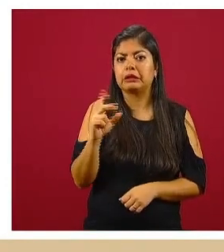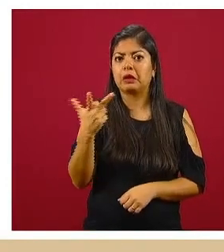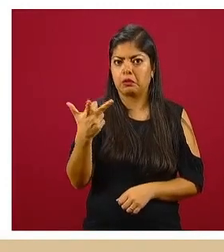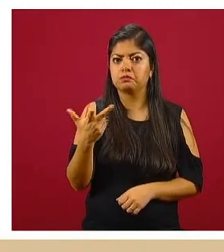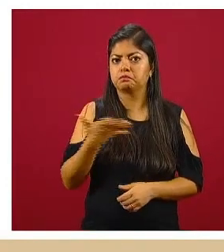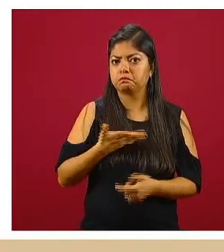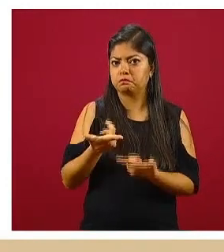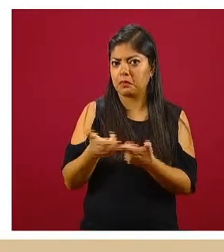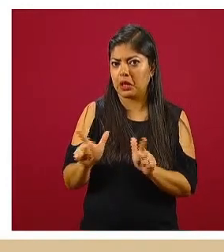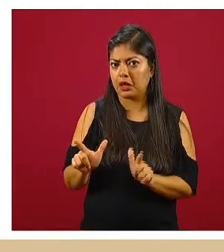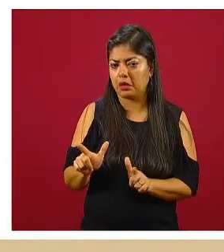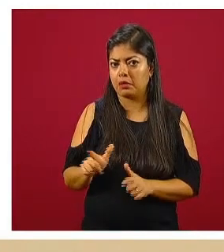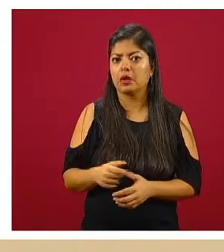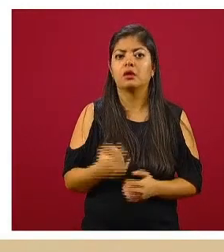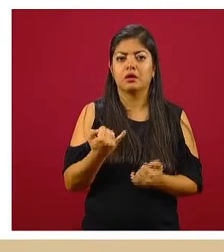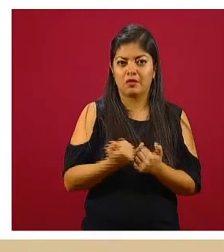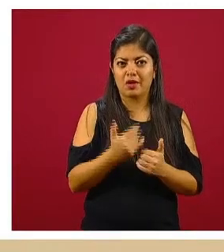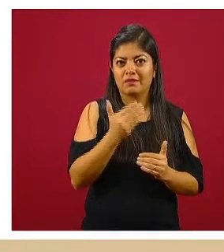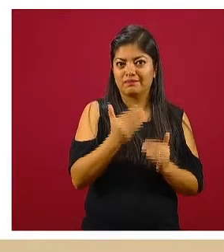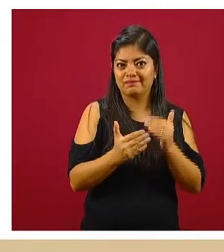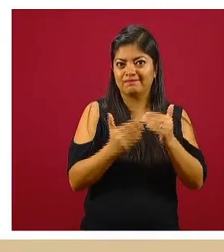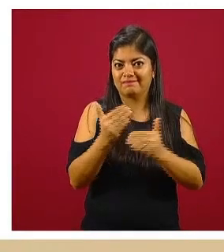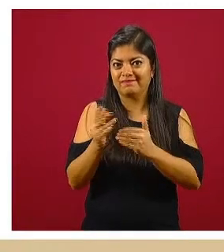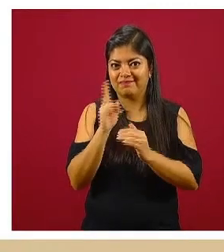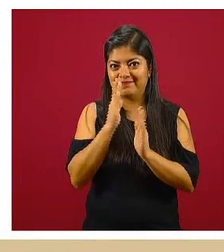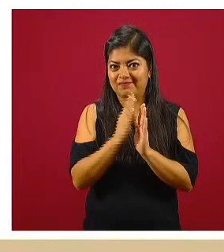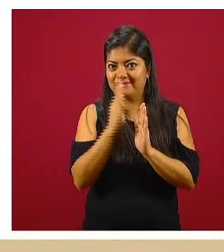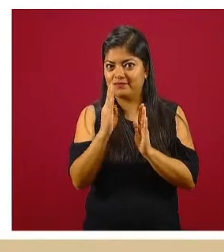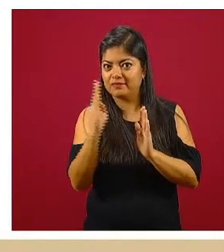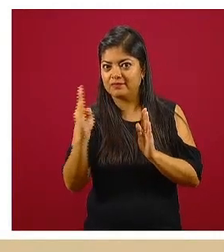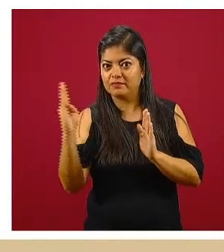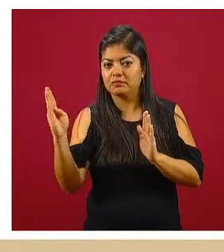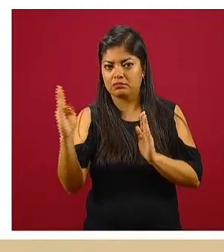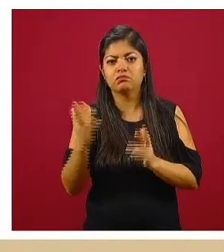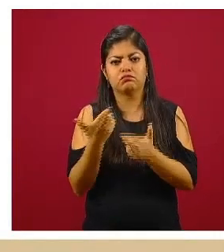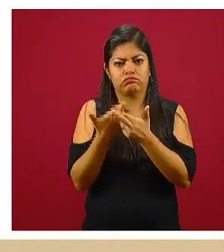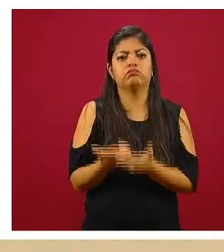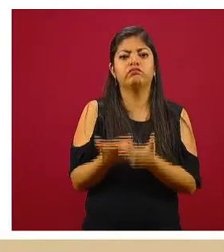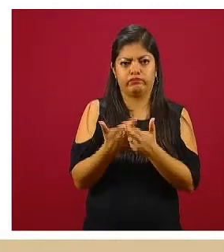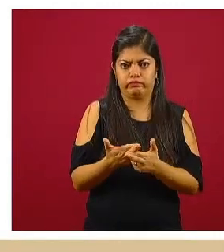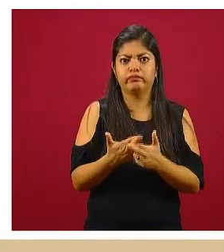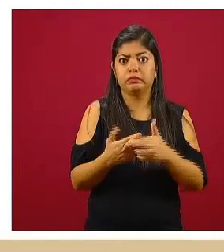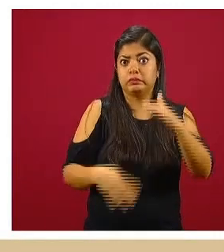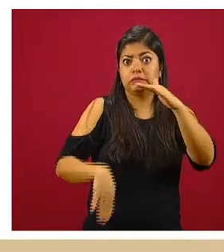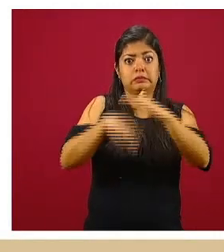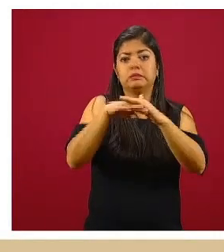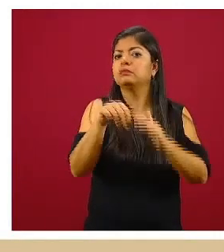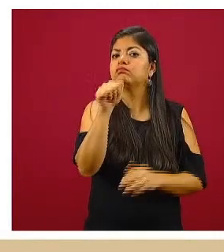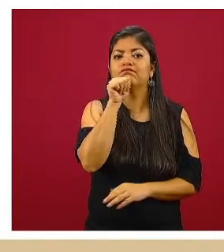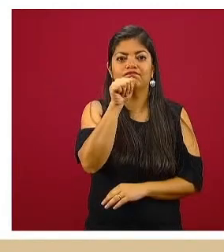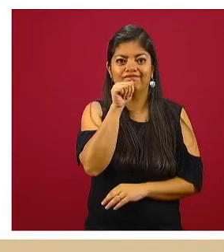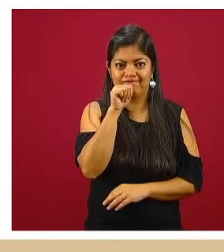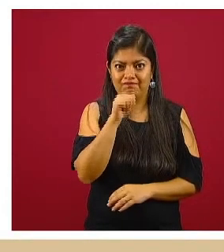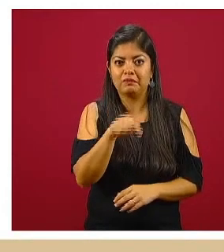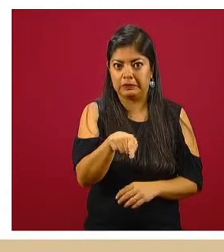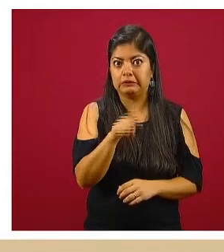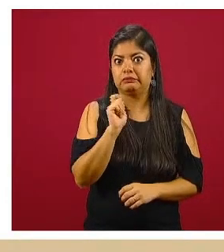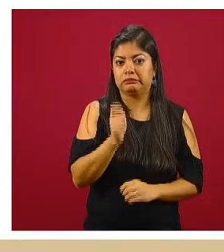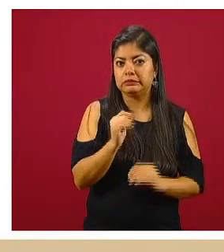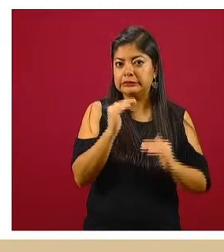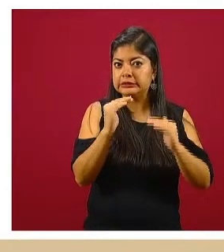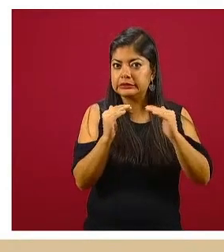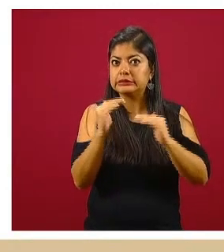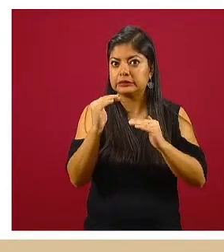de disponibilidad, y así sucesivamente, todavía un buen margen. Esto lo hemos logrado mantener, y esto es algo muy